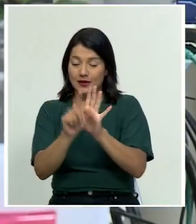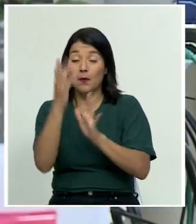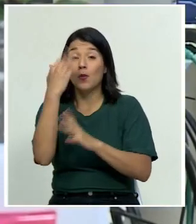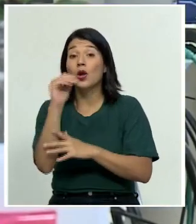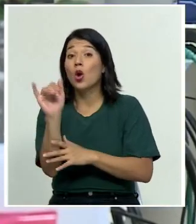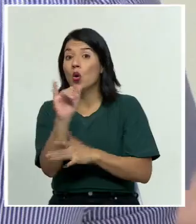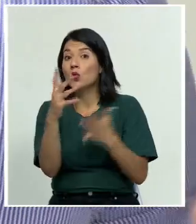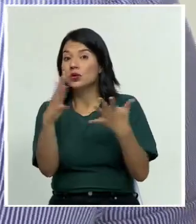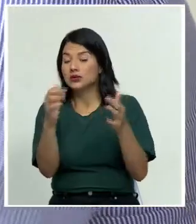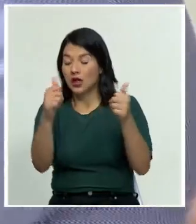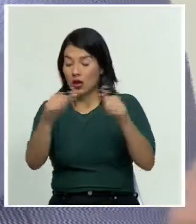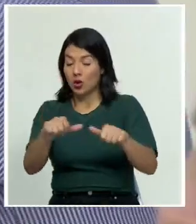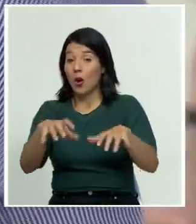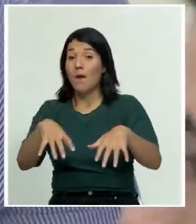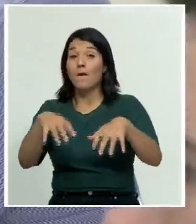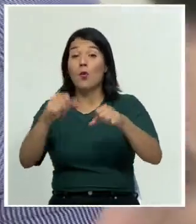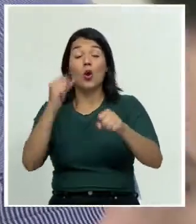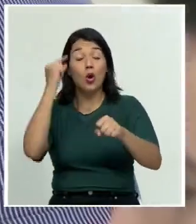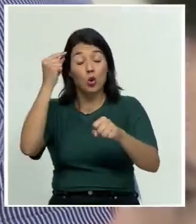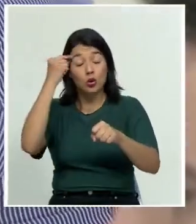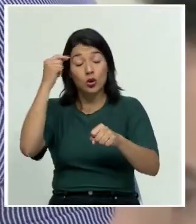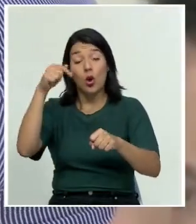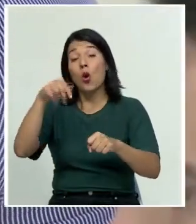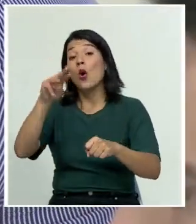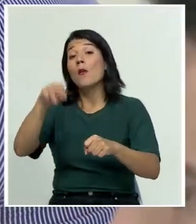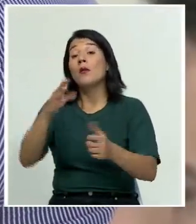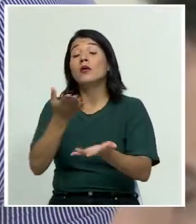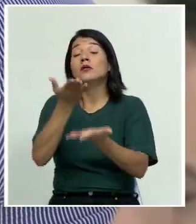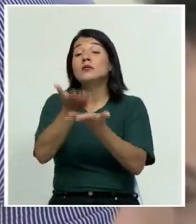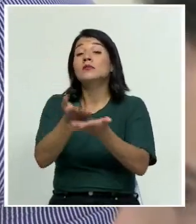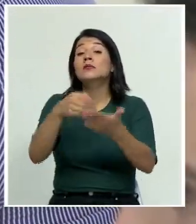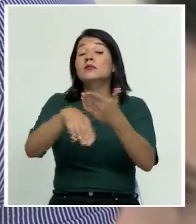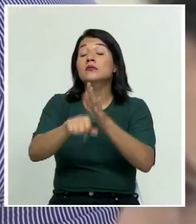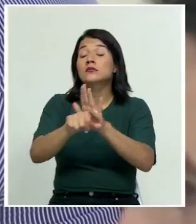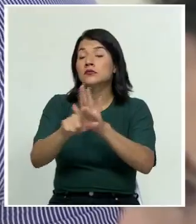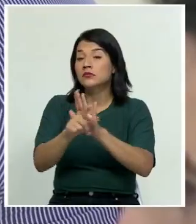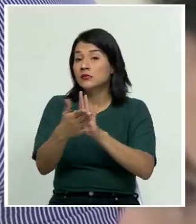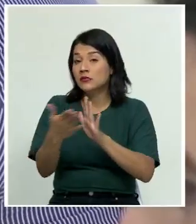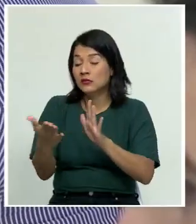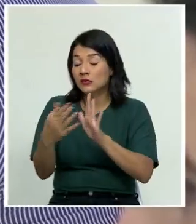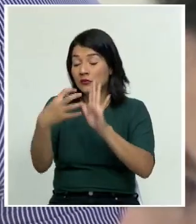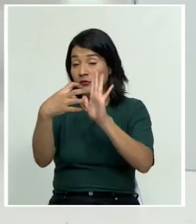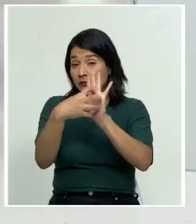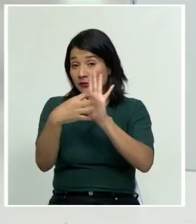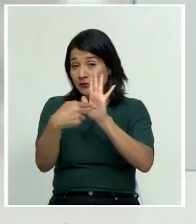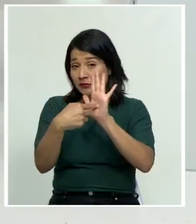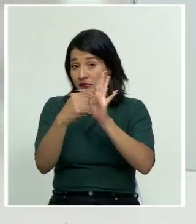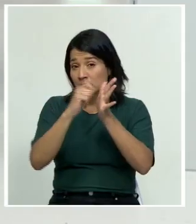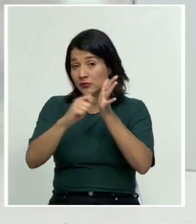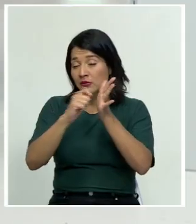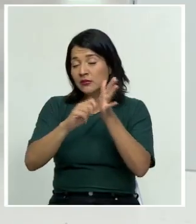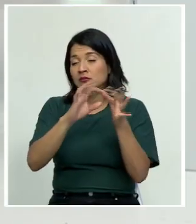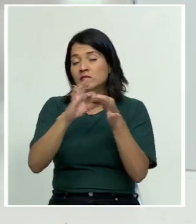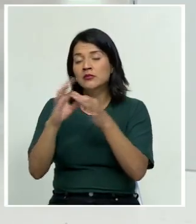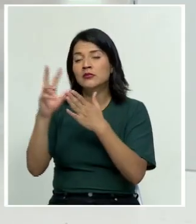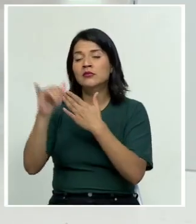había acordado, el Poder Ejecutivo presentó este martes en la corriente legislativa el texto sustitutivo del proyecto de ley